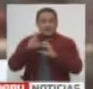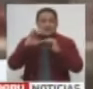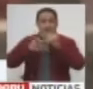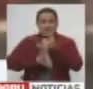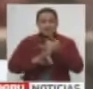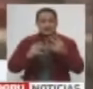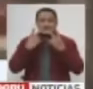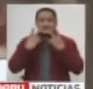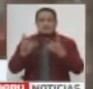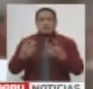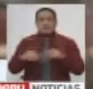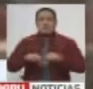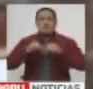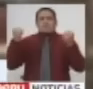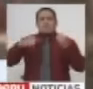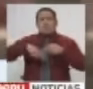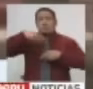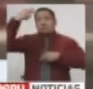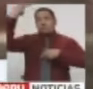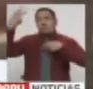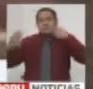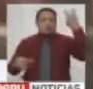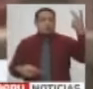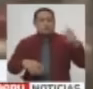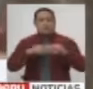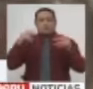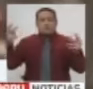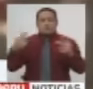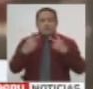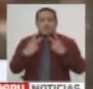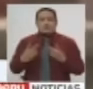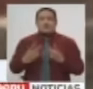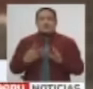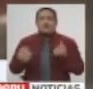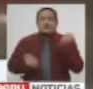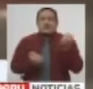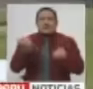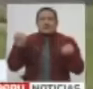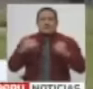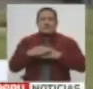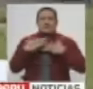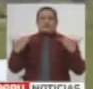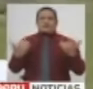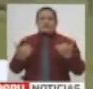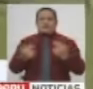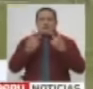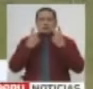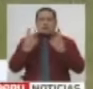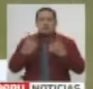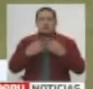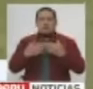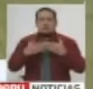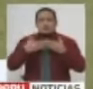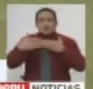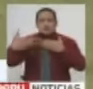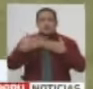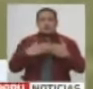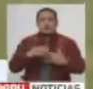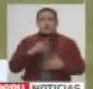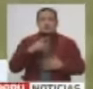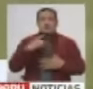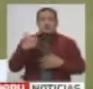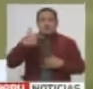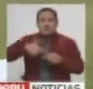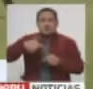en almacenes y establecimientos cercanos, ocasionando daños también a vehículos. Nos encontramos a más de 100 metros del grifo donde